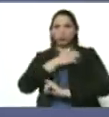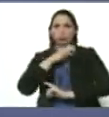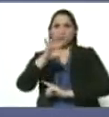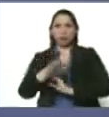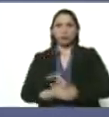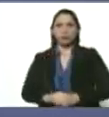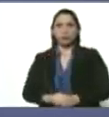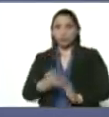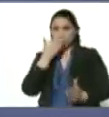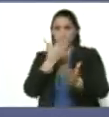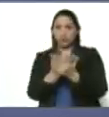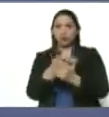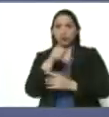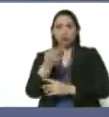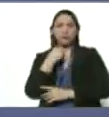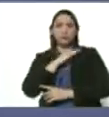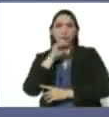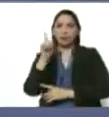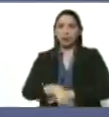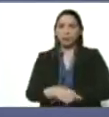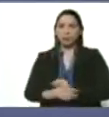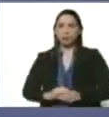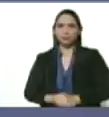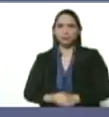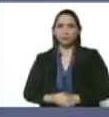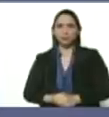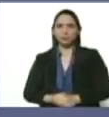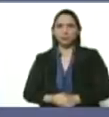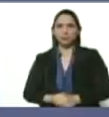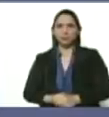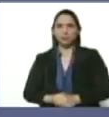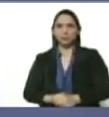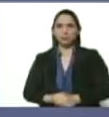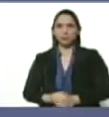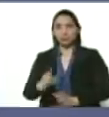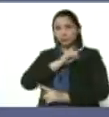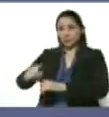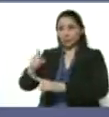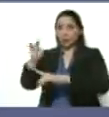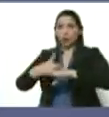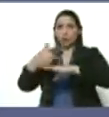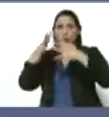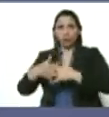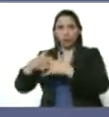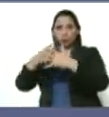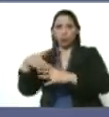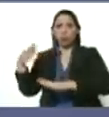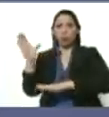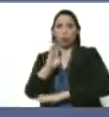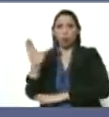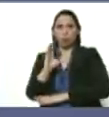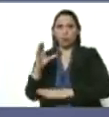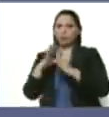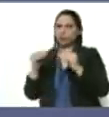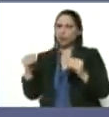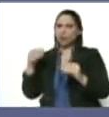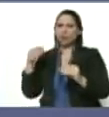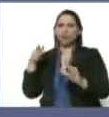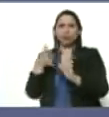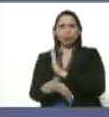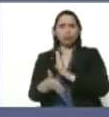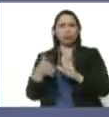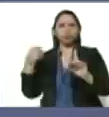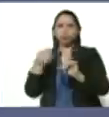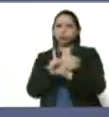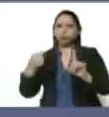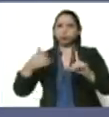soberanía frente a esta pandemia. Y también se acusaba al gobierno de los Estados Unidos y de Colombia de todas estas agresiones que